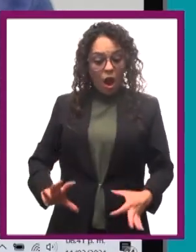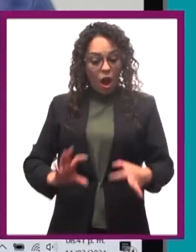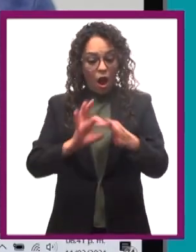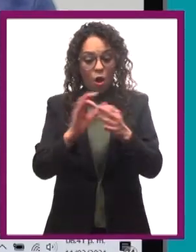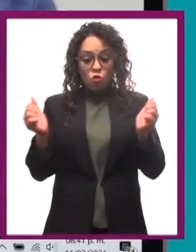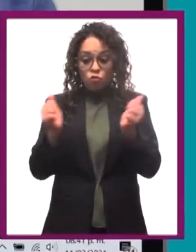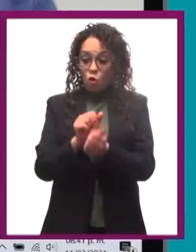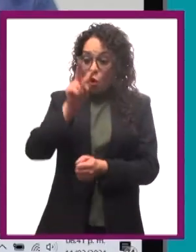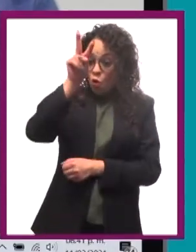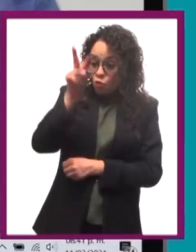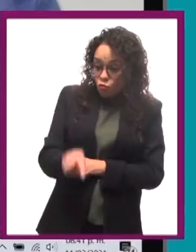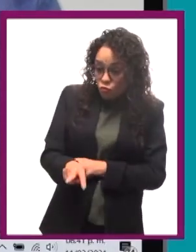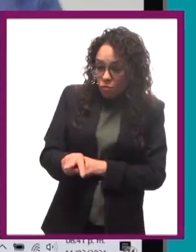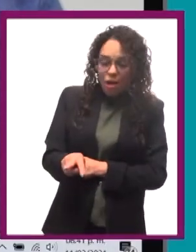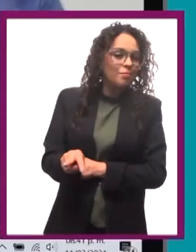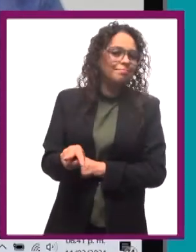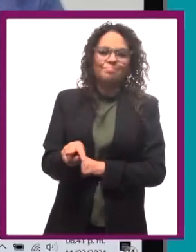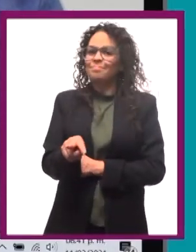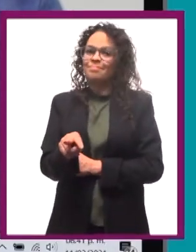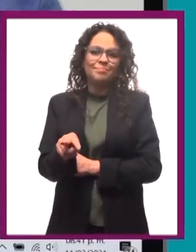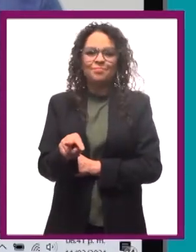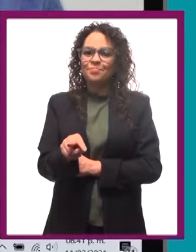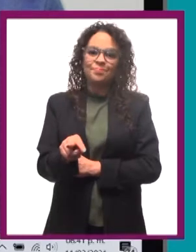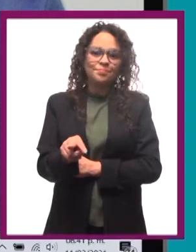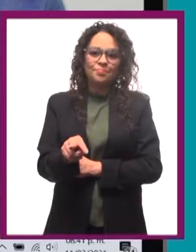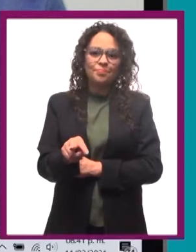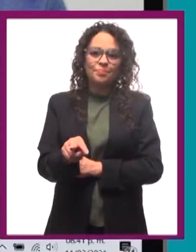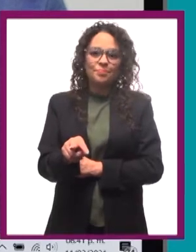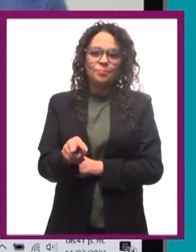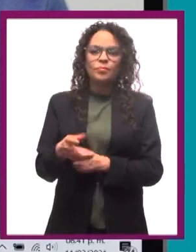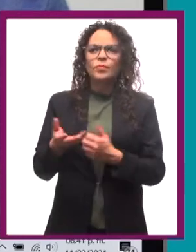que no necesariamente corresponden a la realidad.